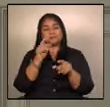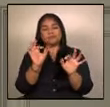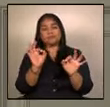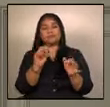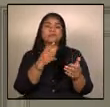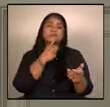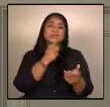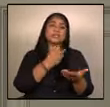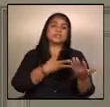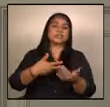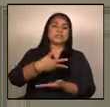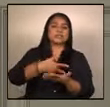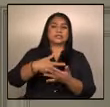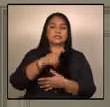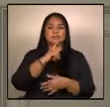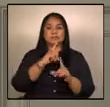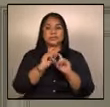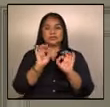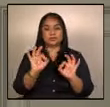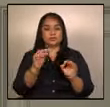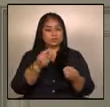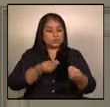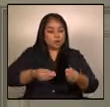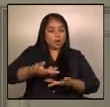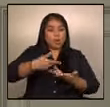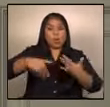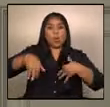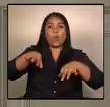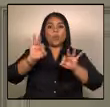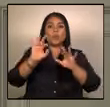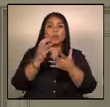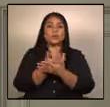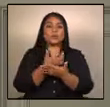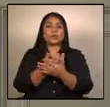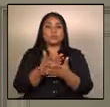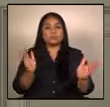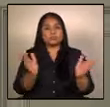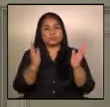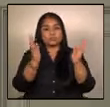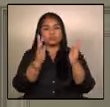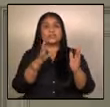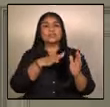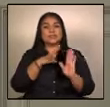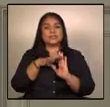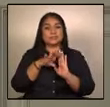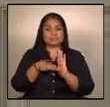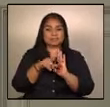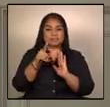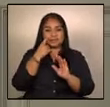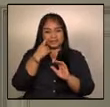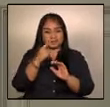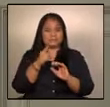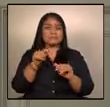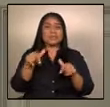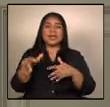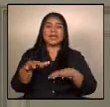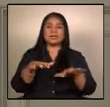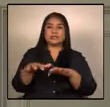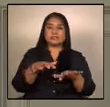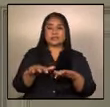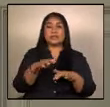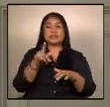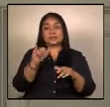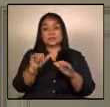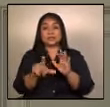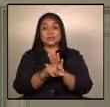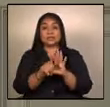los países involucrados, ya que las oportunidades económicas y la prosperidad reducen el atractivo de las actividades